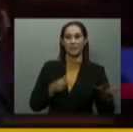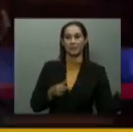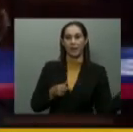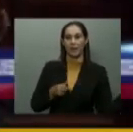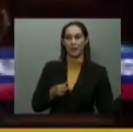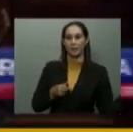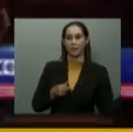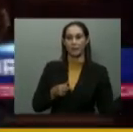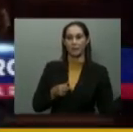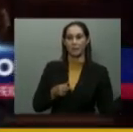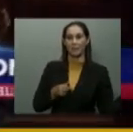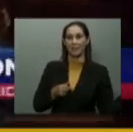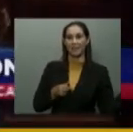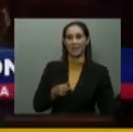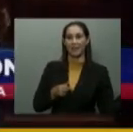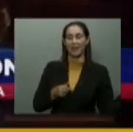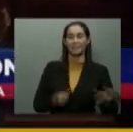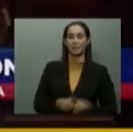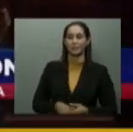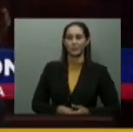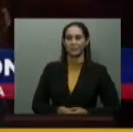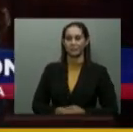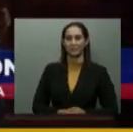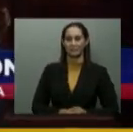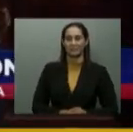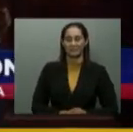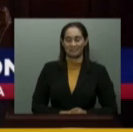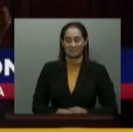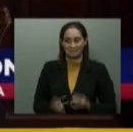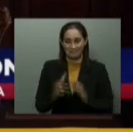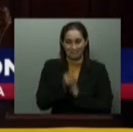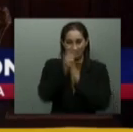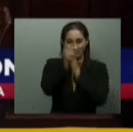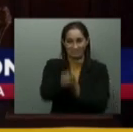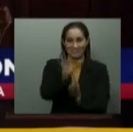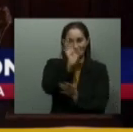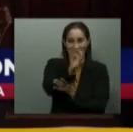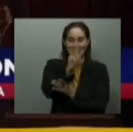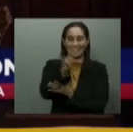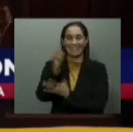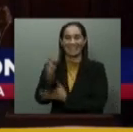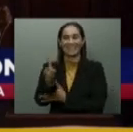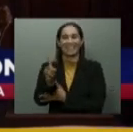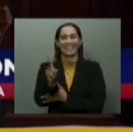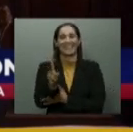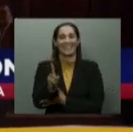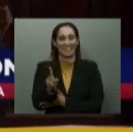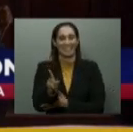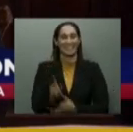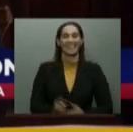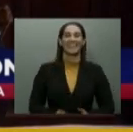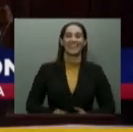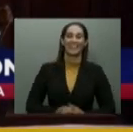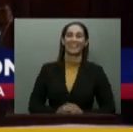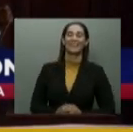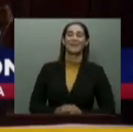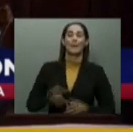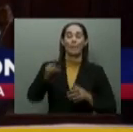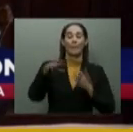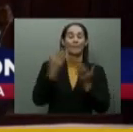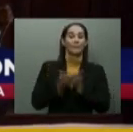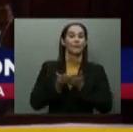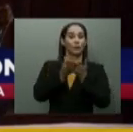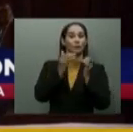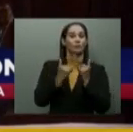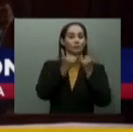realmente se cumpla con el deber que es de salvaguardar y garantizar la seguridad de cada uno de nosotros la formación